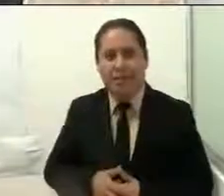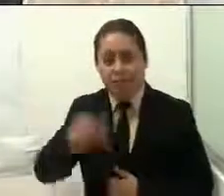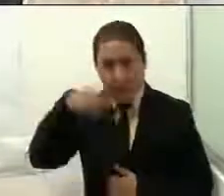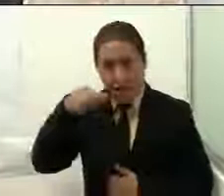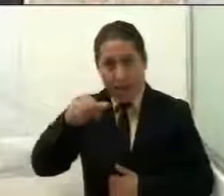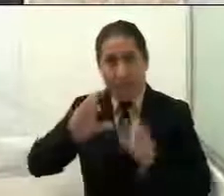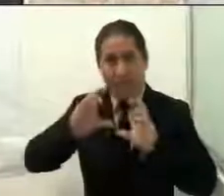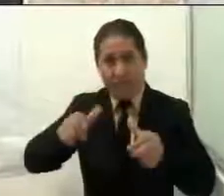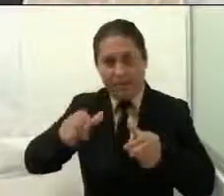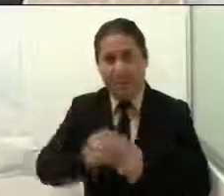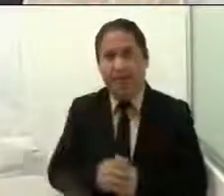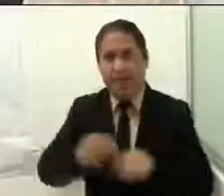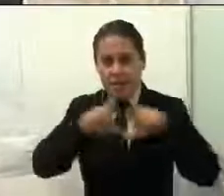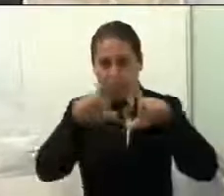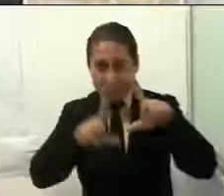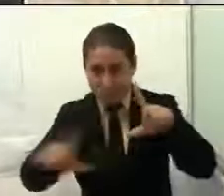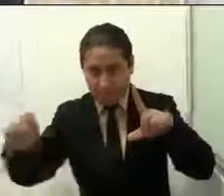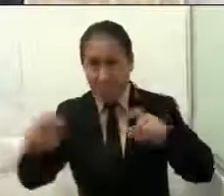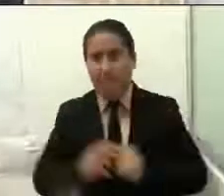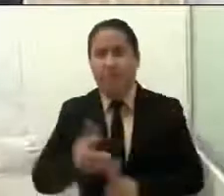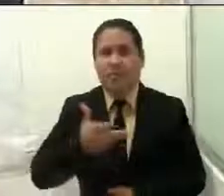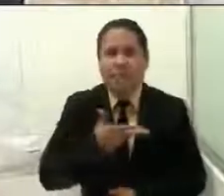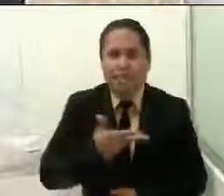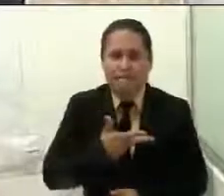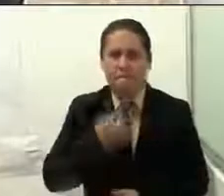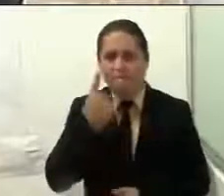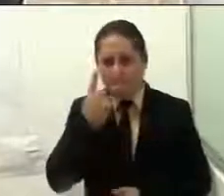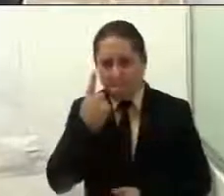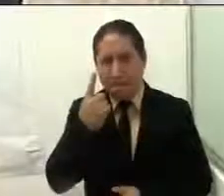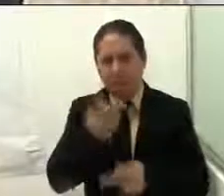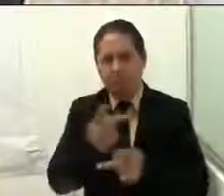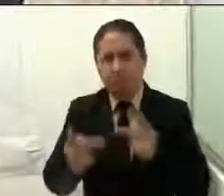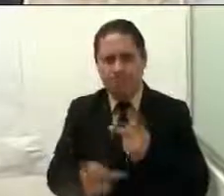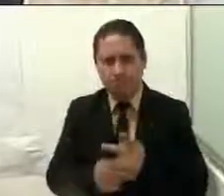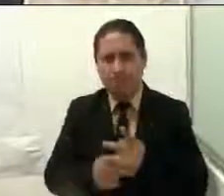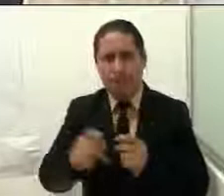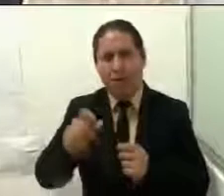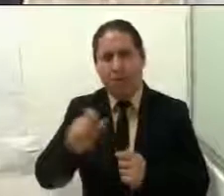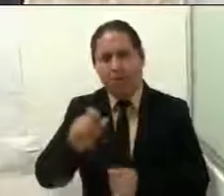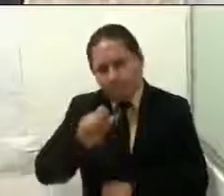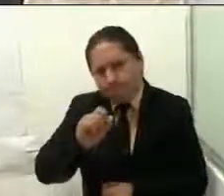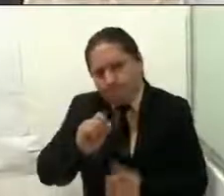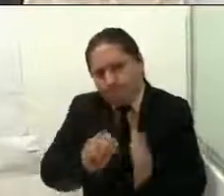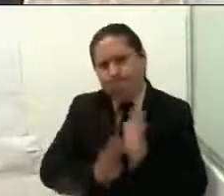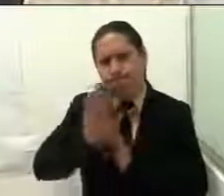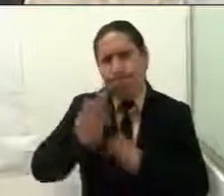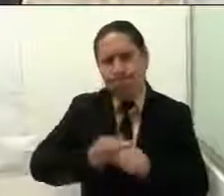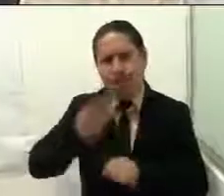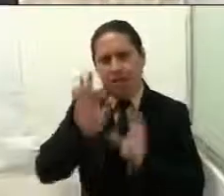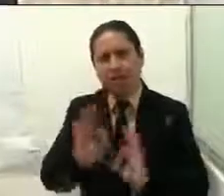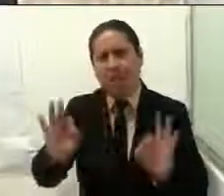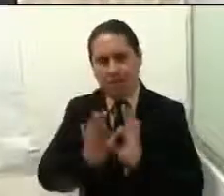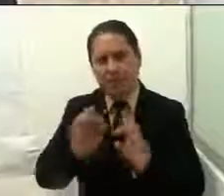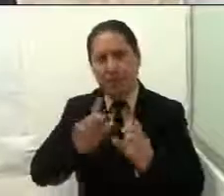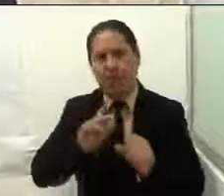a nivel nacional tenemos una producción muy importante en el país y